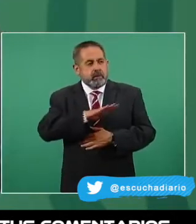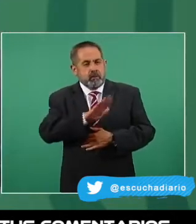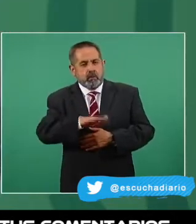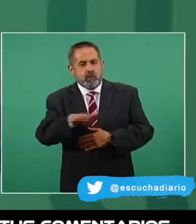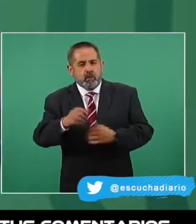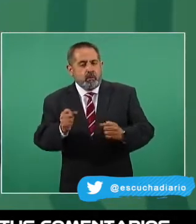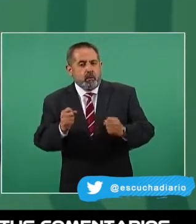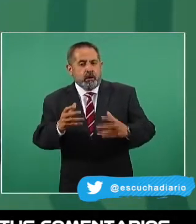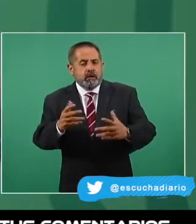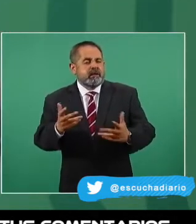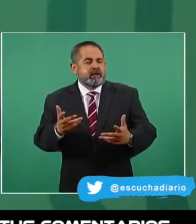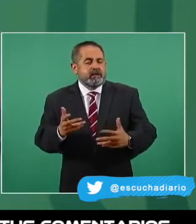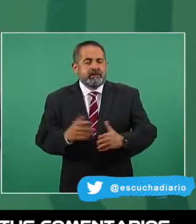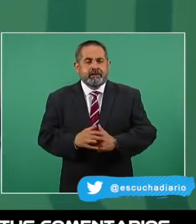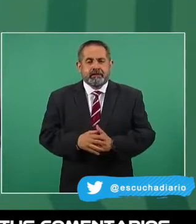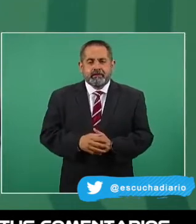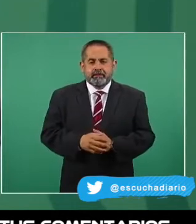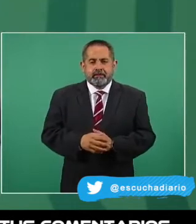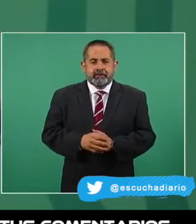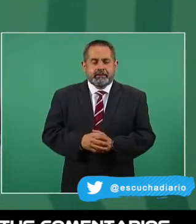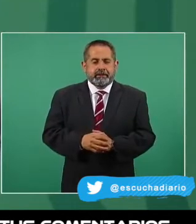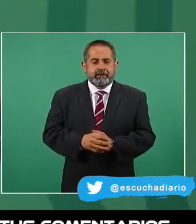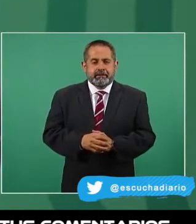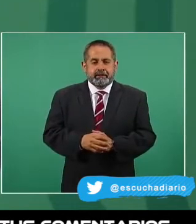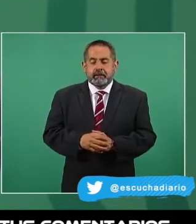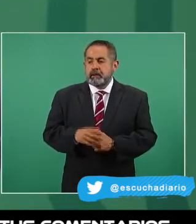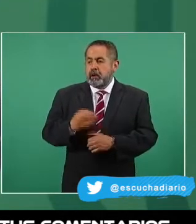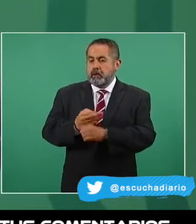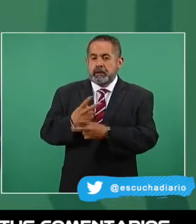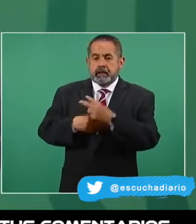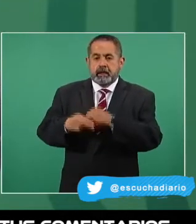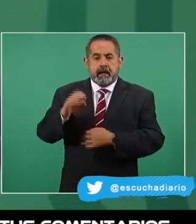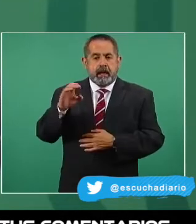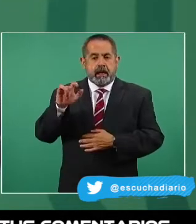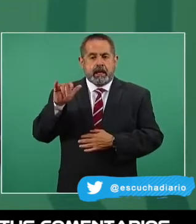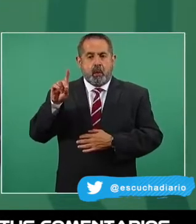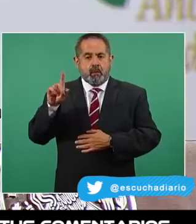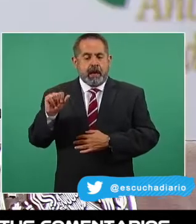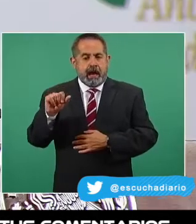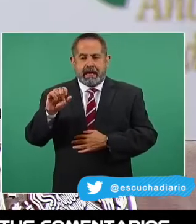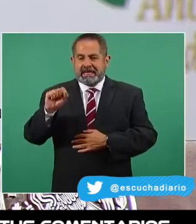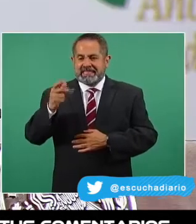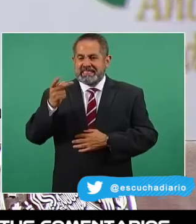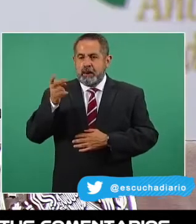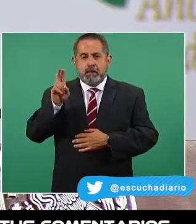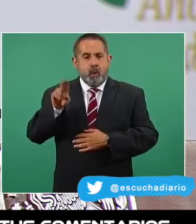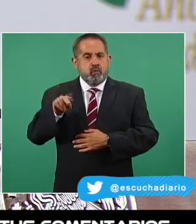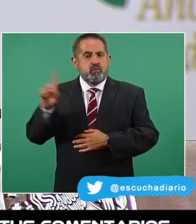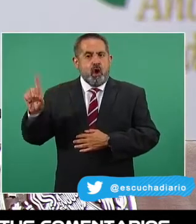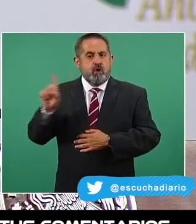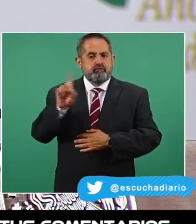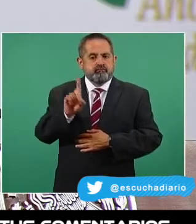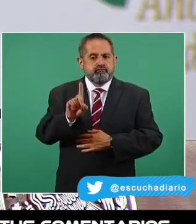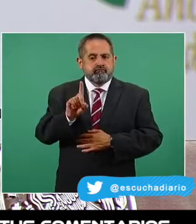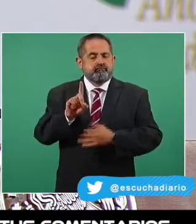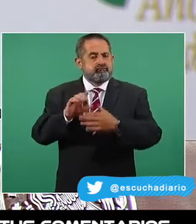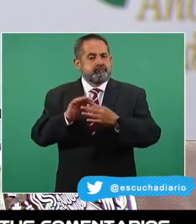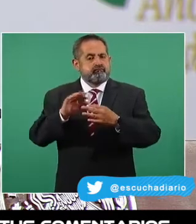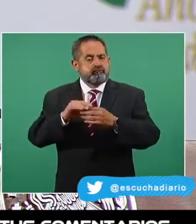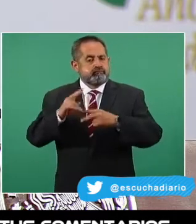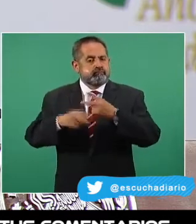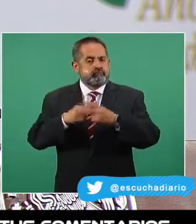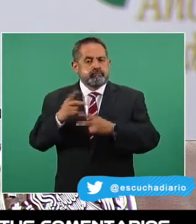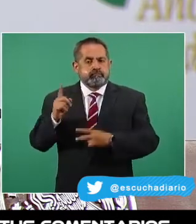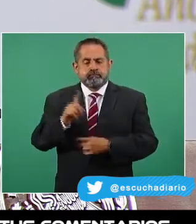lamentables decesos. Por lo acontecido, se realizará un peritaje externo y se busca ya una empresa internacional para saber las causas del desplome